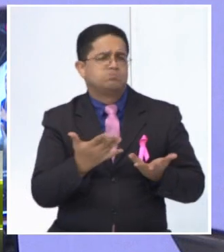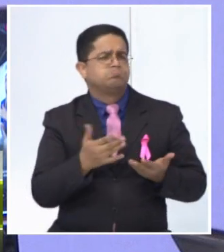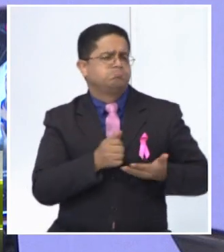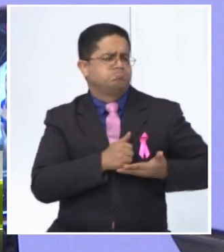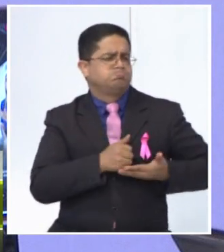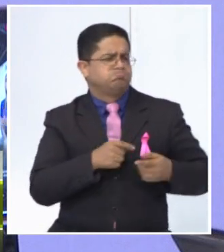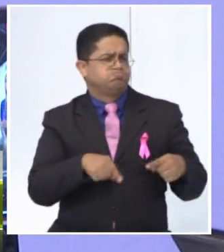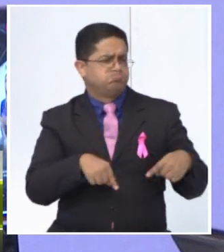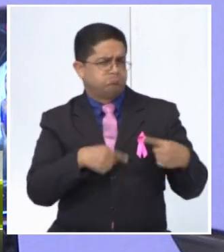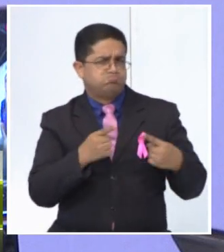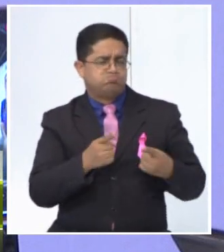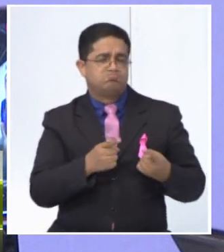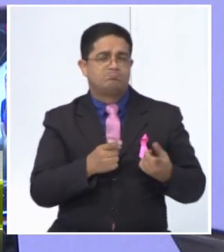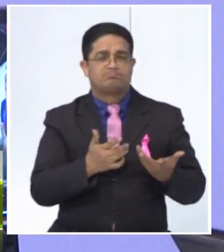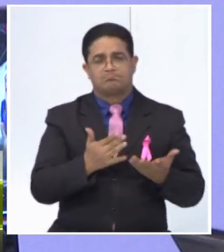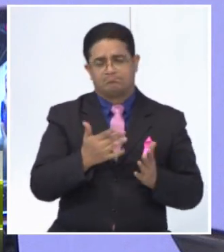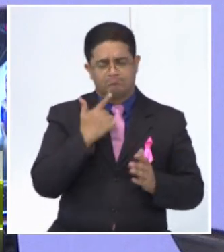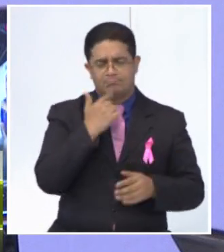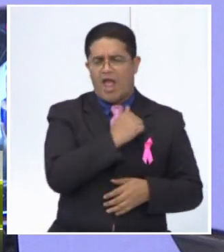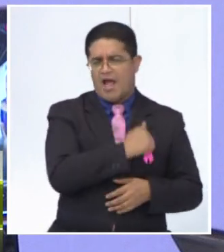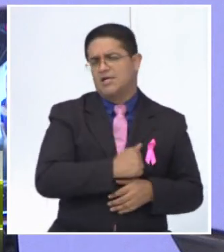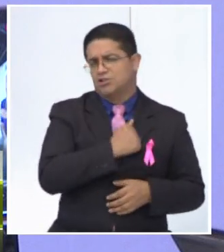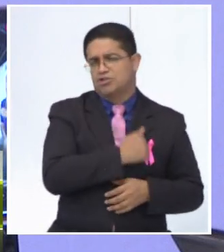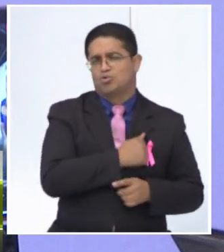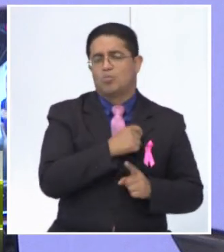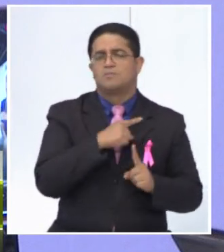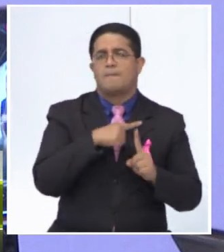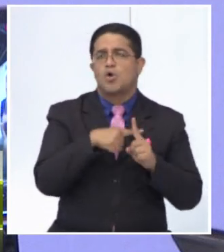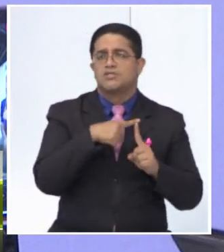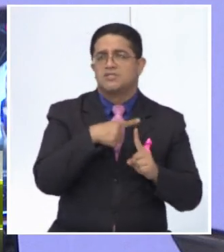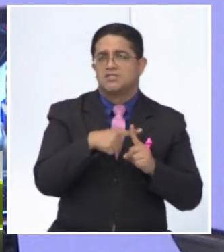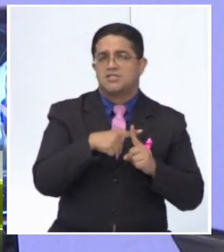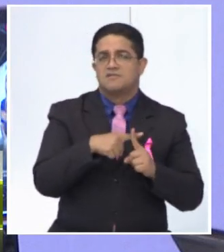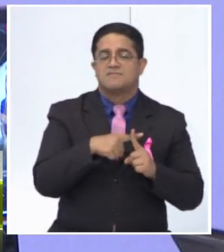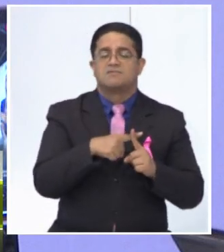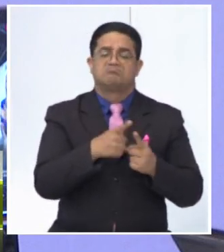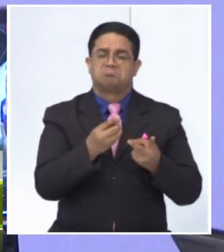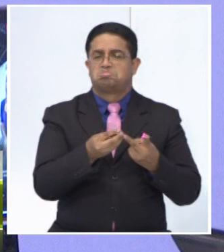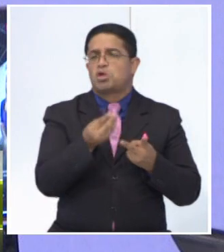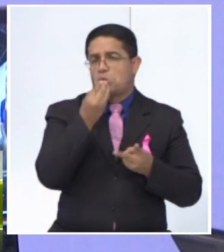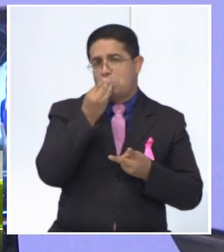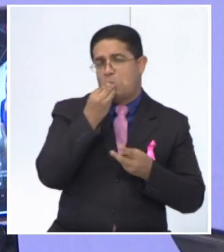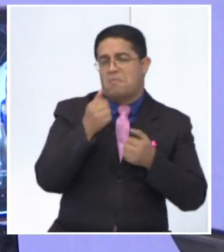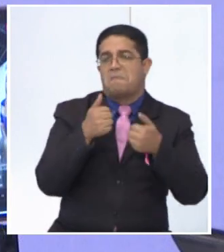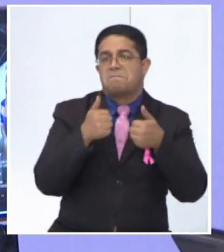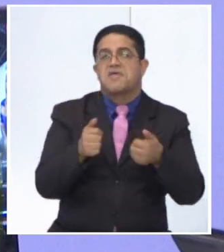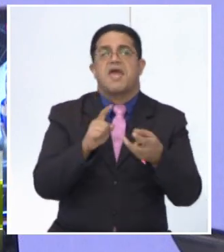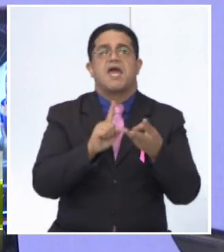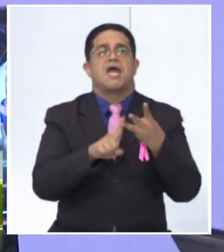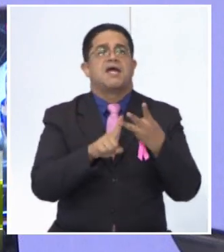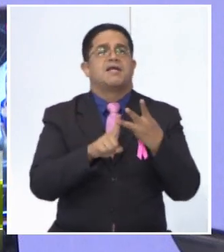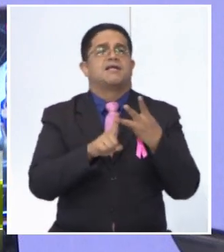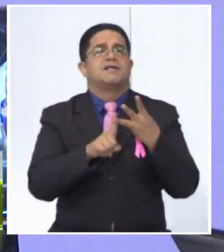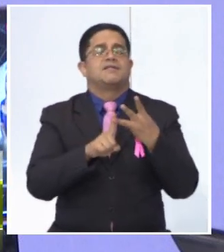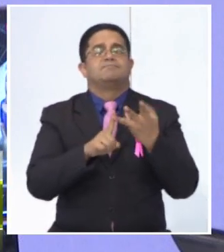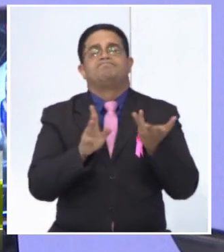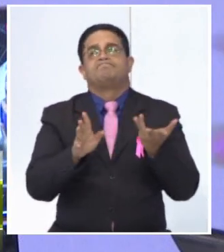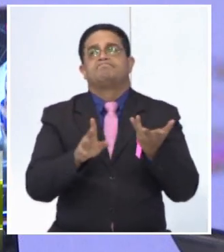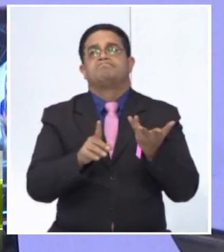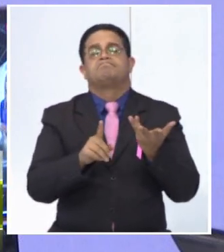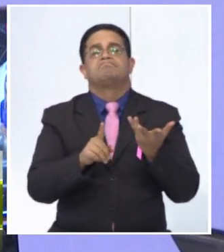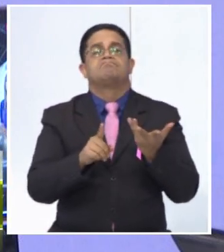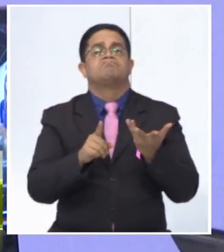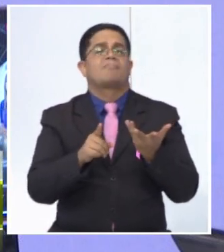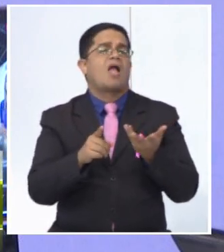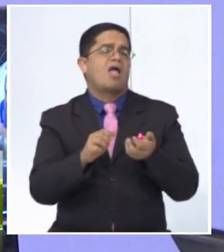con su recuperación. O sea, una persona que cuide su alimentación, una persona que cuide, por ejemplo, que haga